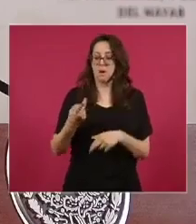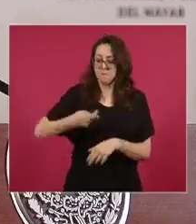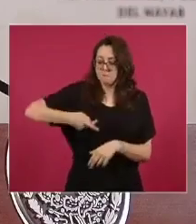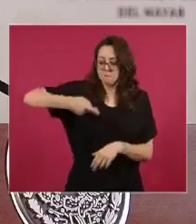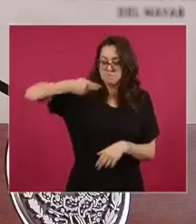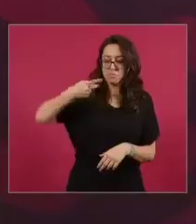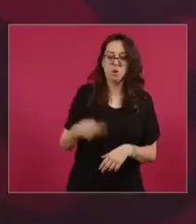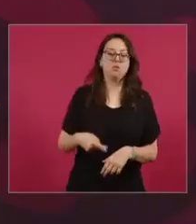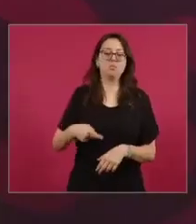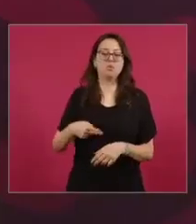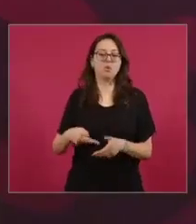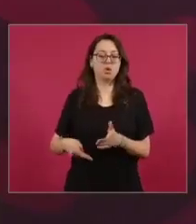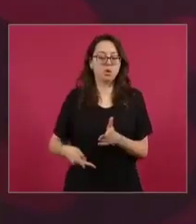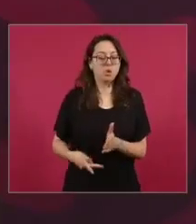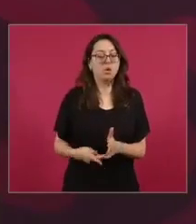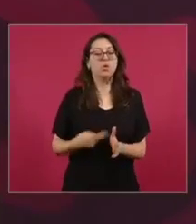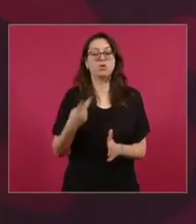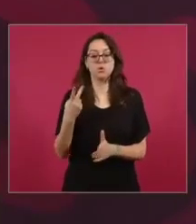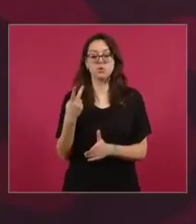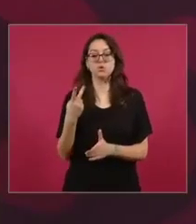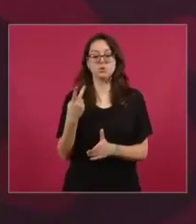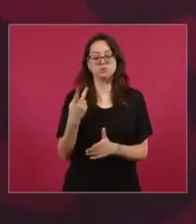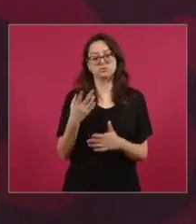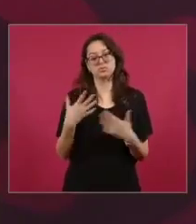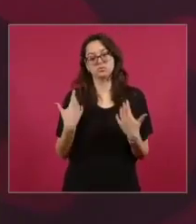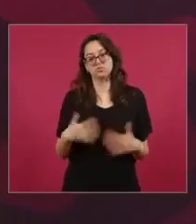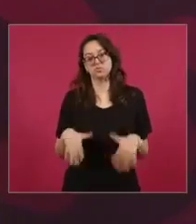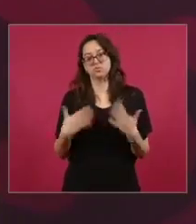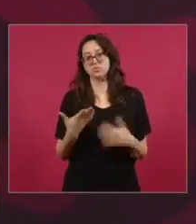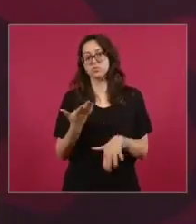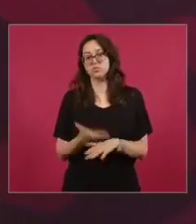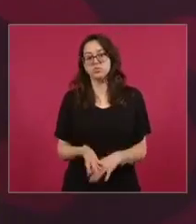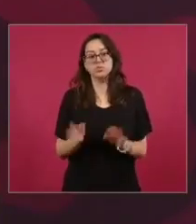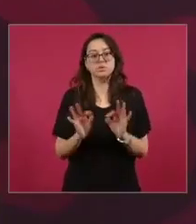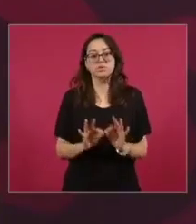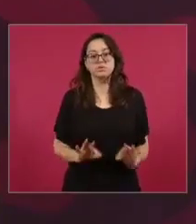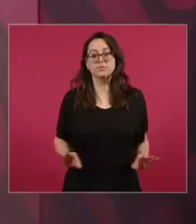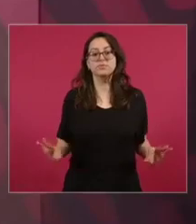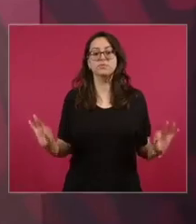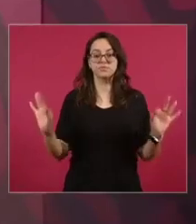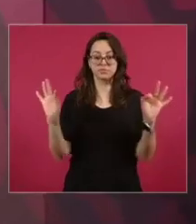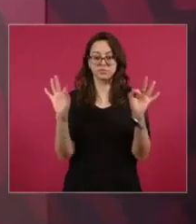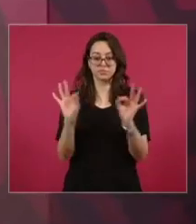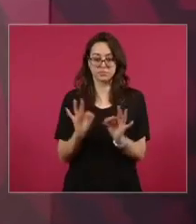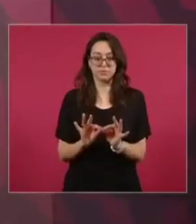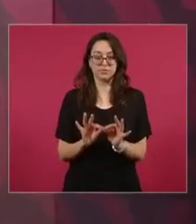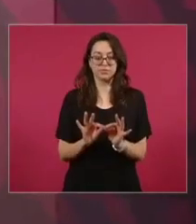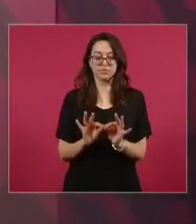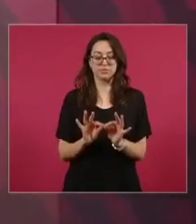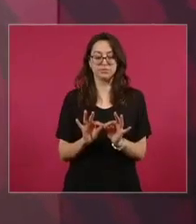planta, que ya pasa a ser